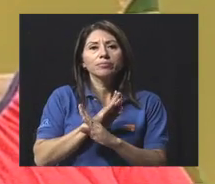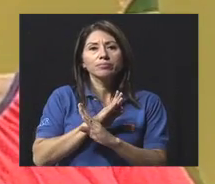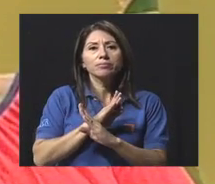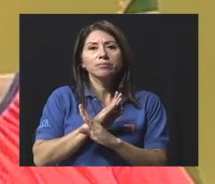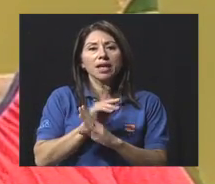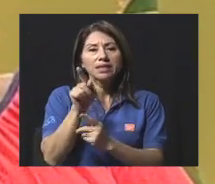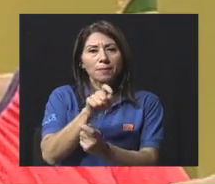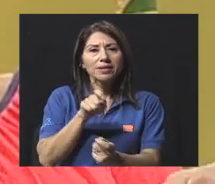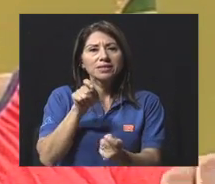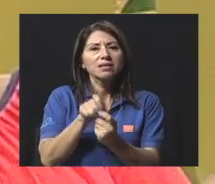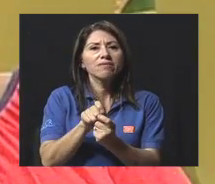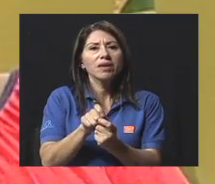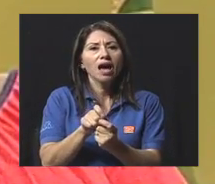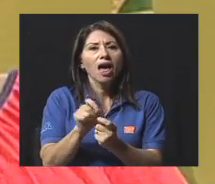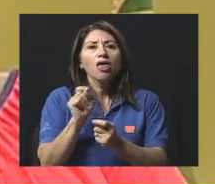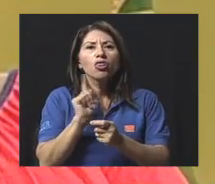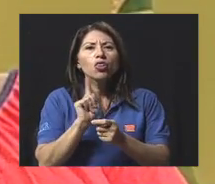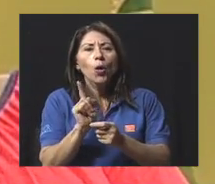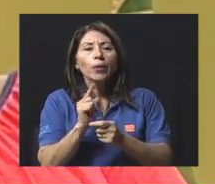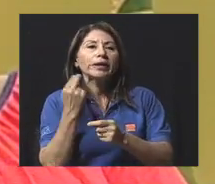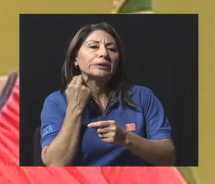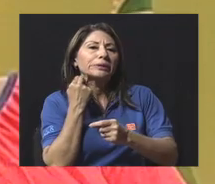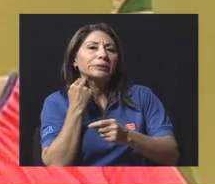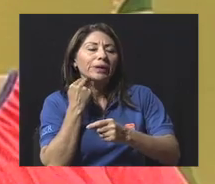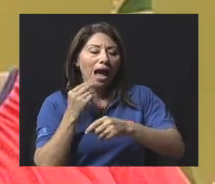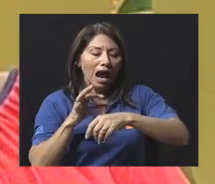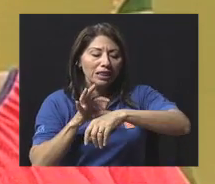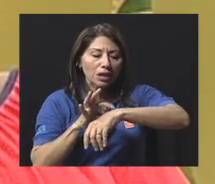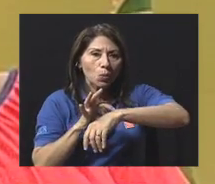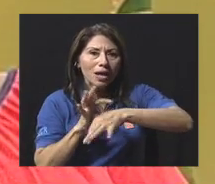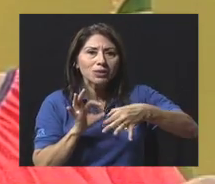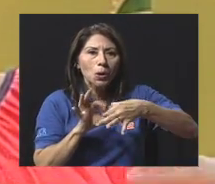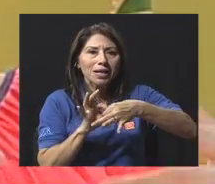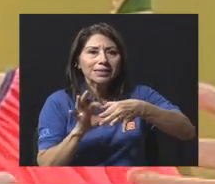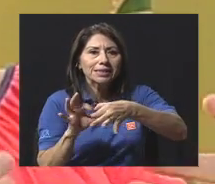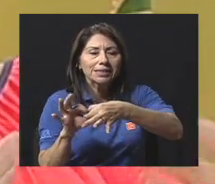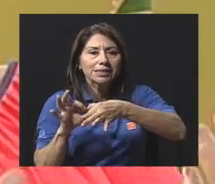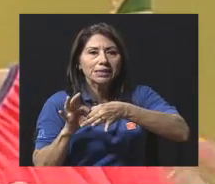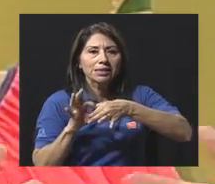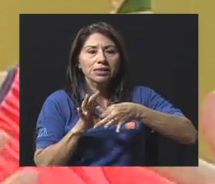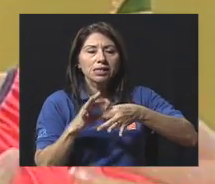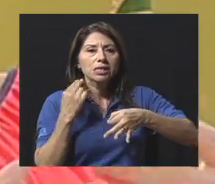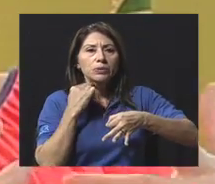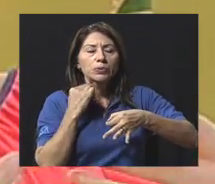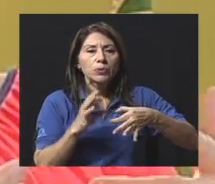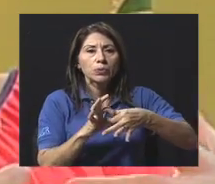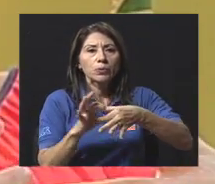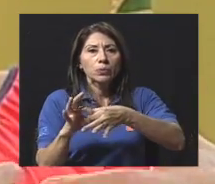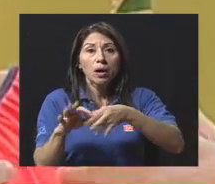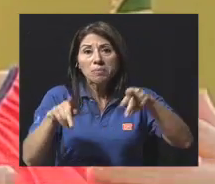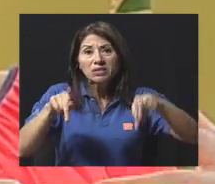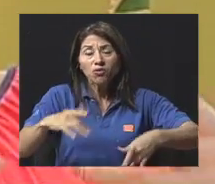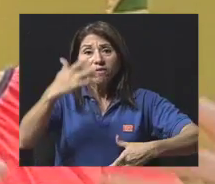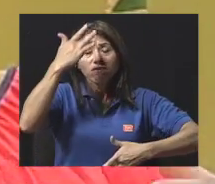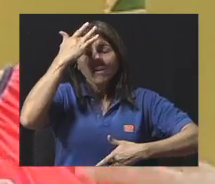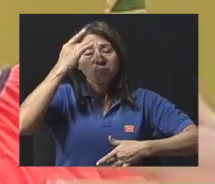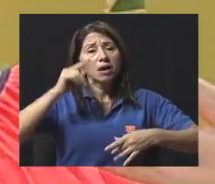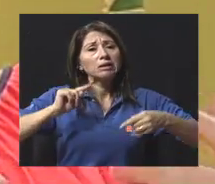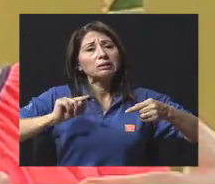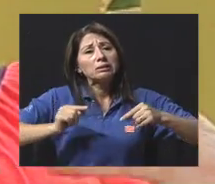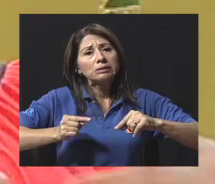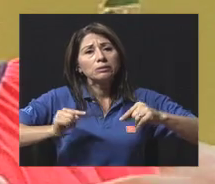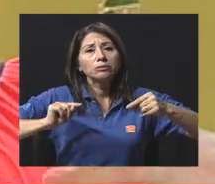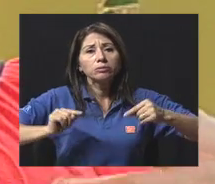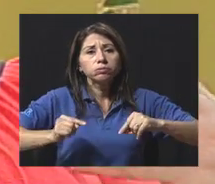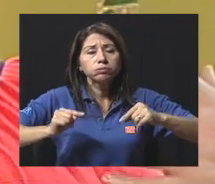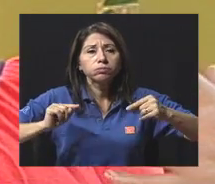Muy específica dentro de las articulaciones Y entonces el paciente Generalmente es sufre estos